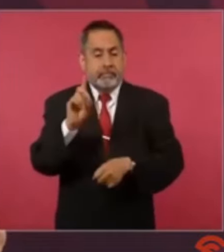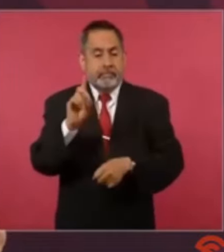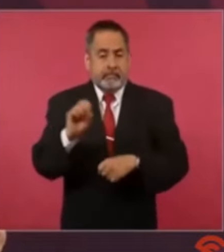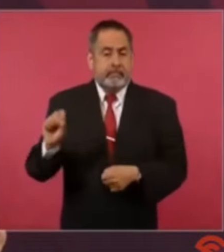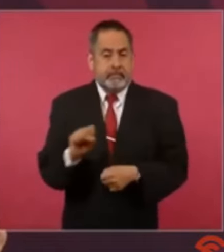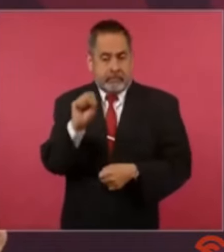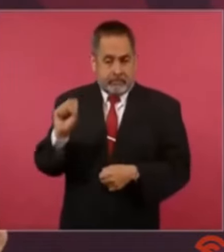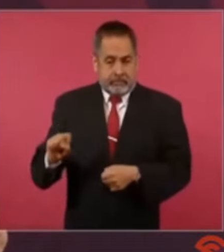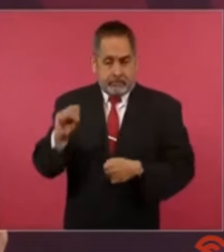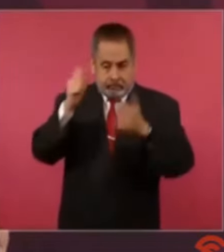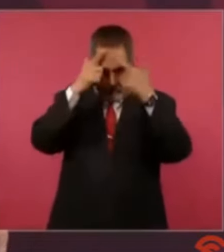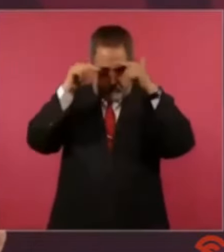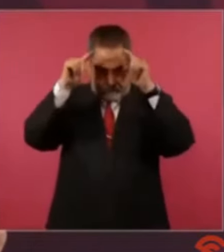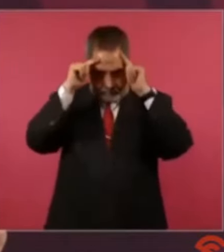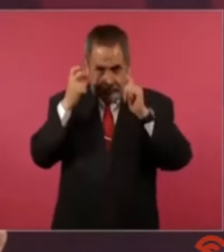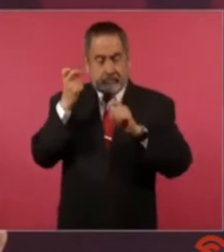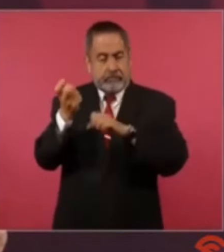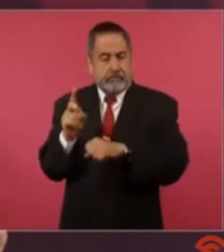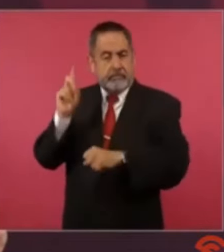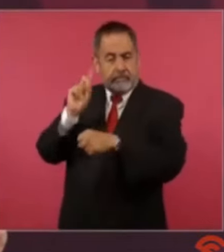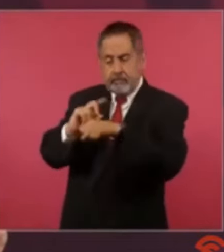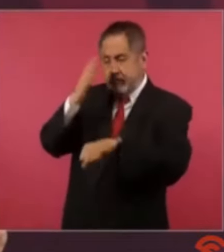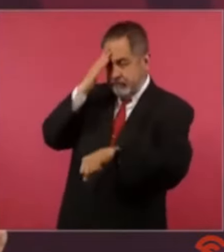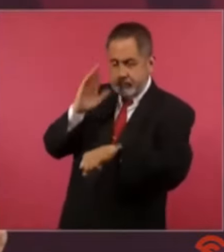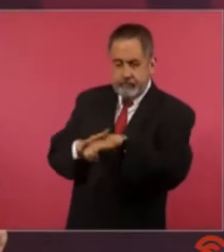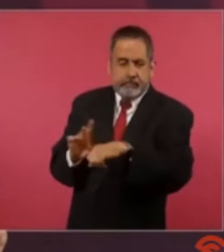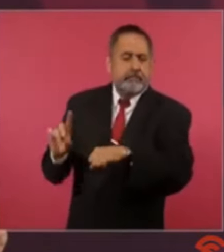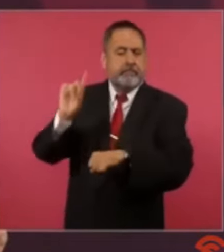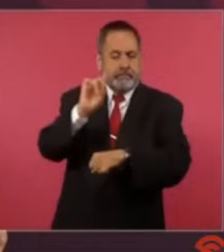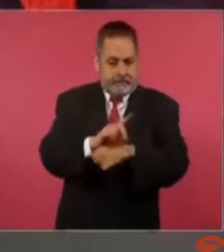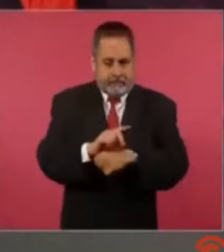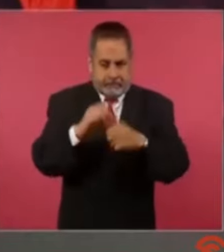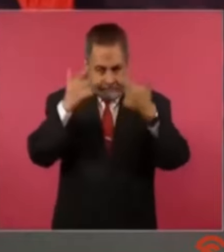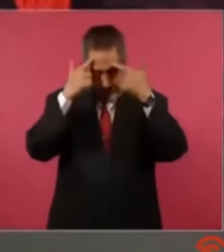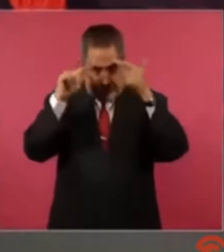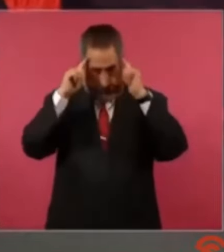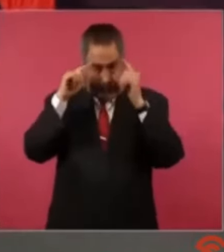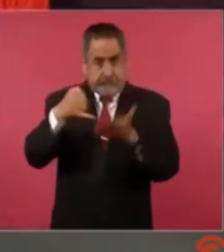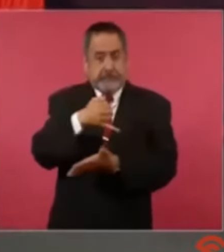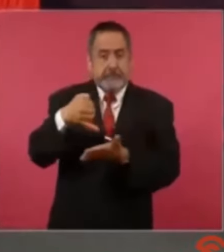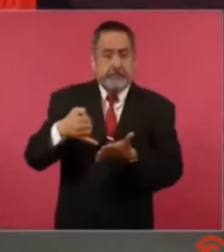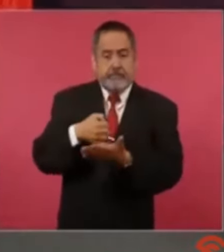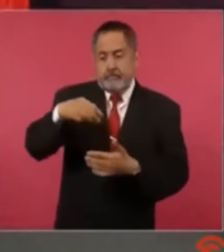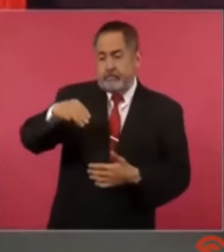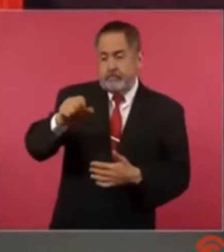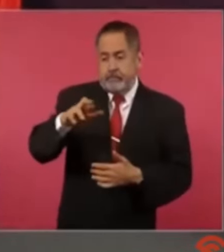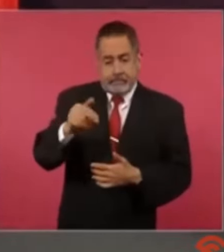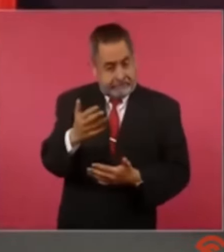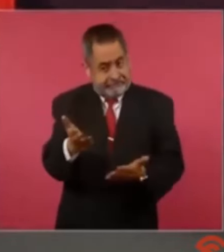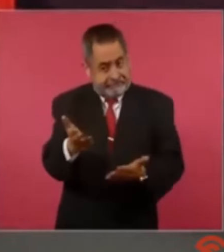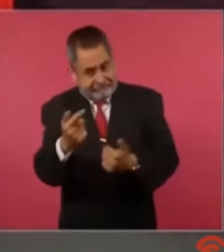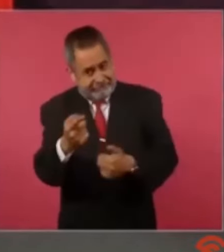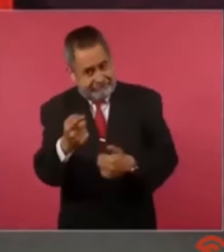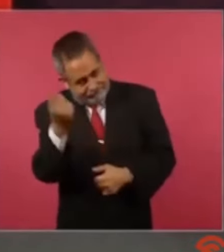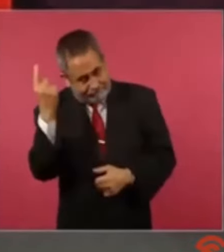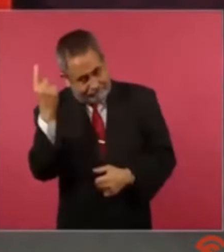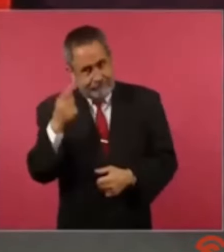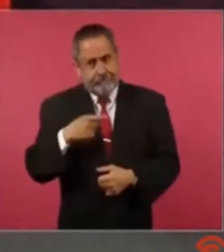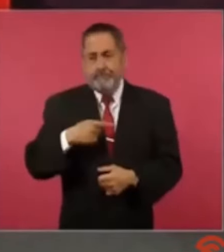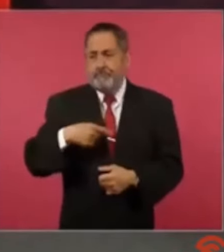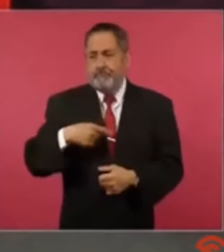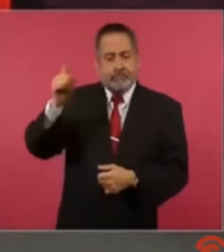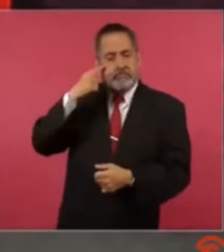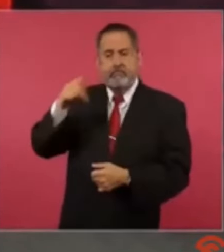la Marina, ahí conmemoramos el Día de la Marina en las Islas Marías. Les invito a que visiten las